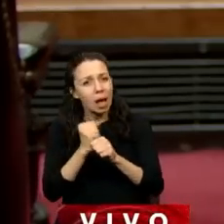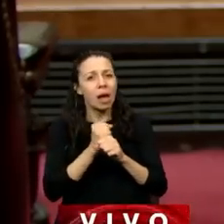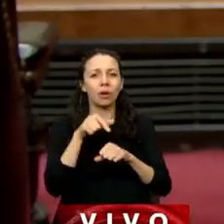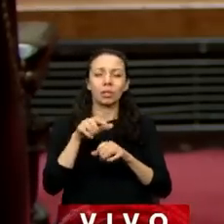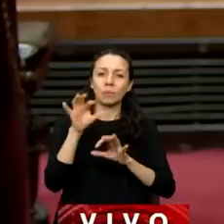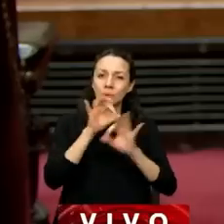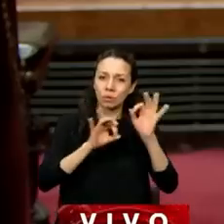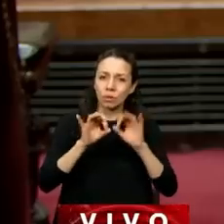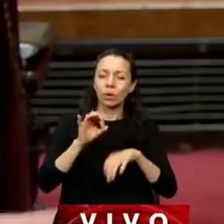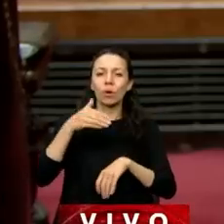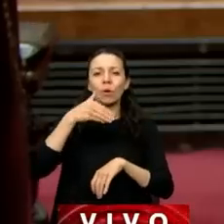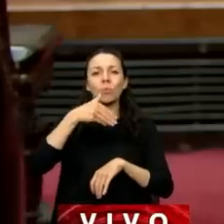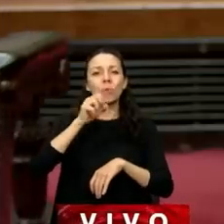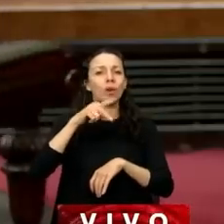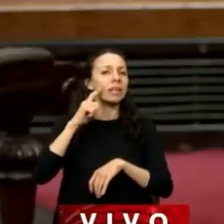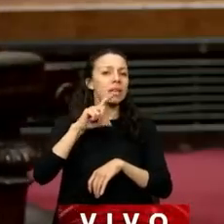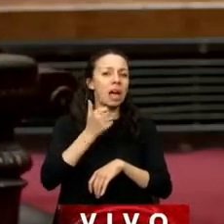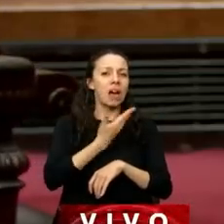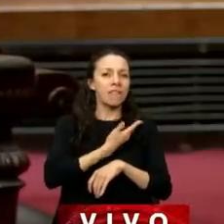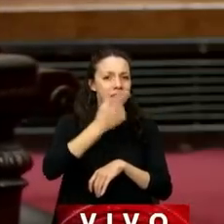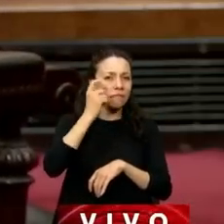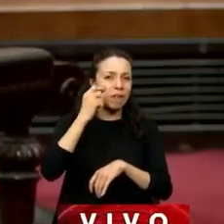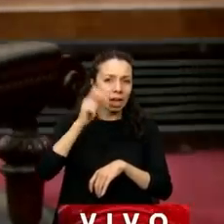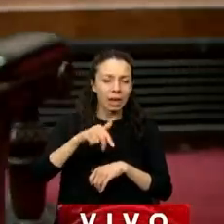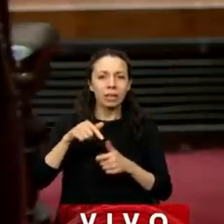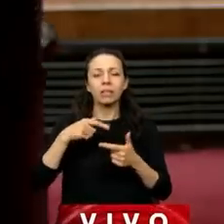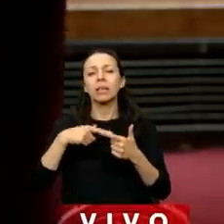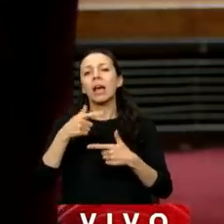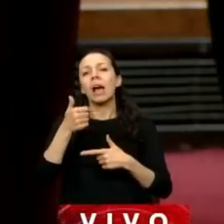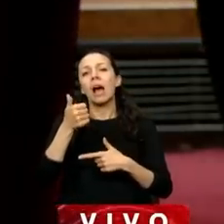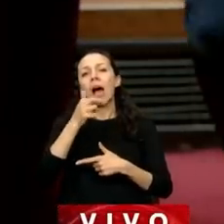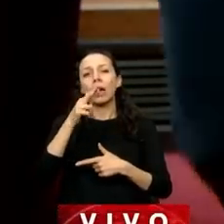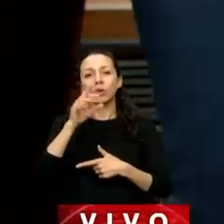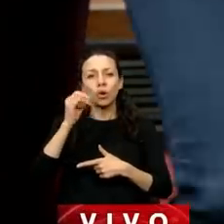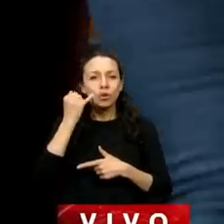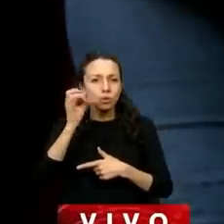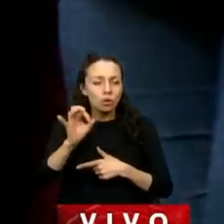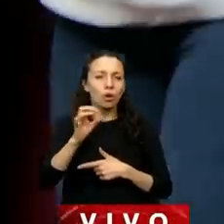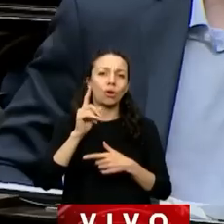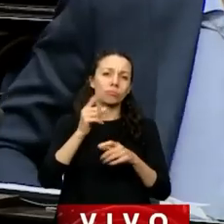a Mónica Fein también, bueno, a todos los que trabajaron, a Daniel Arroyo.